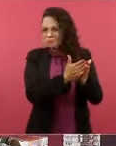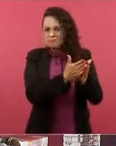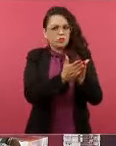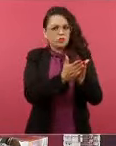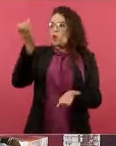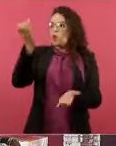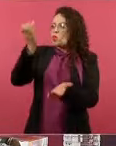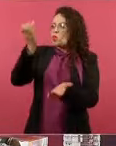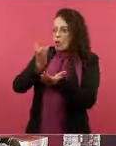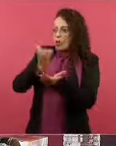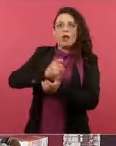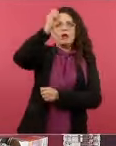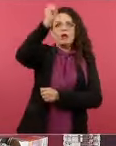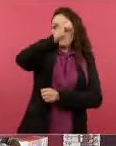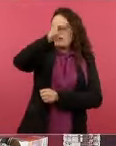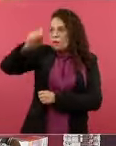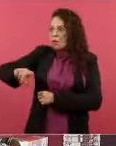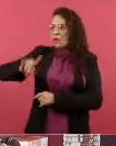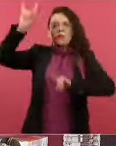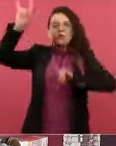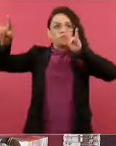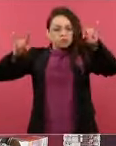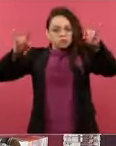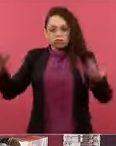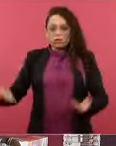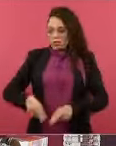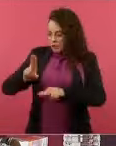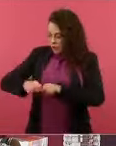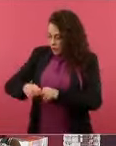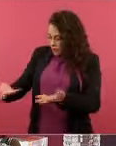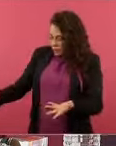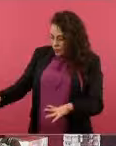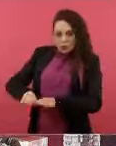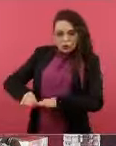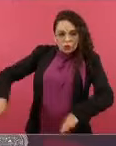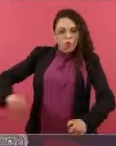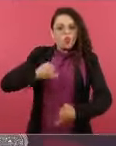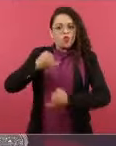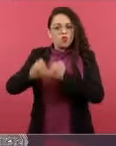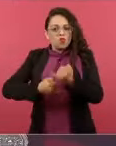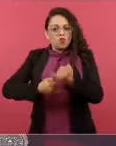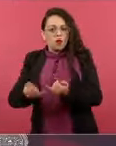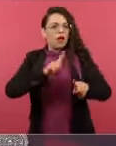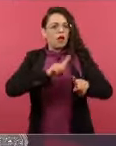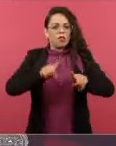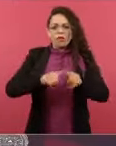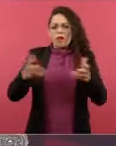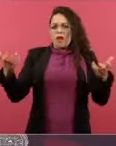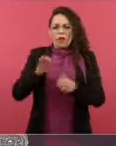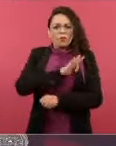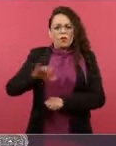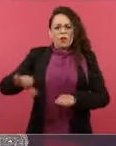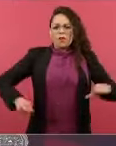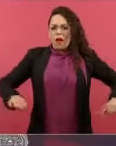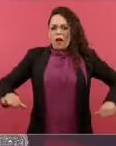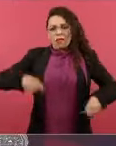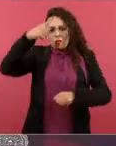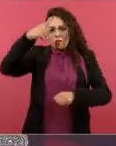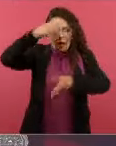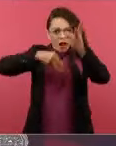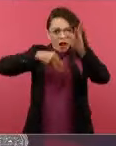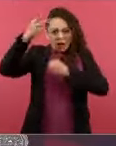piso, en carteles, en el pizarrón, jugando. Hay muchas formas, y eso lo saben bien las maestras y los maestros que nos